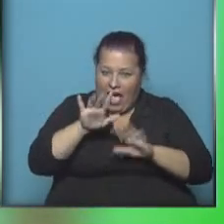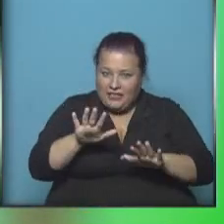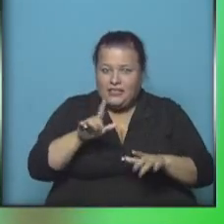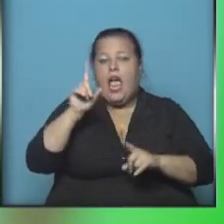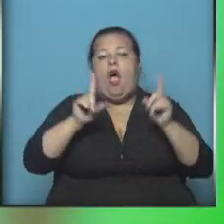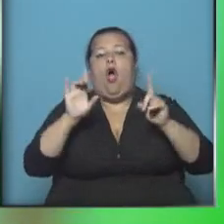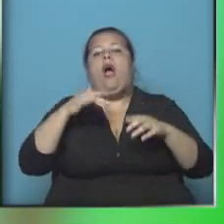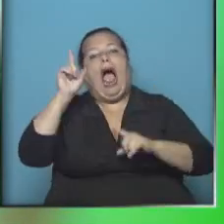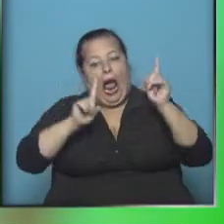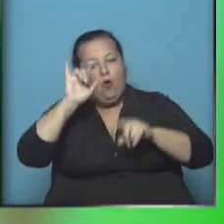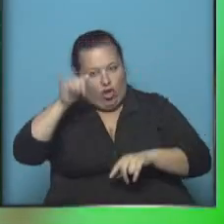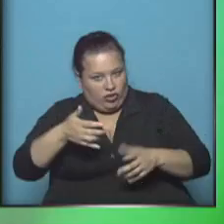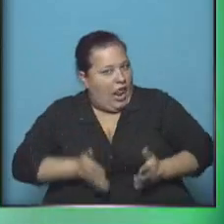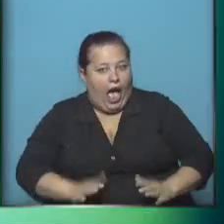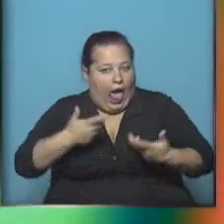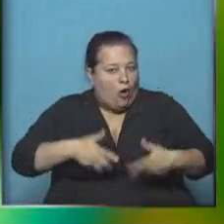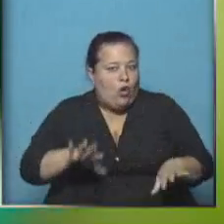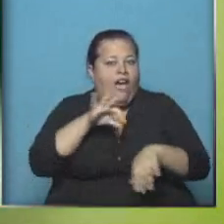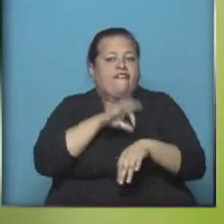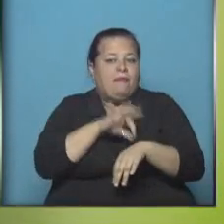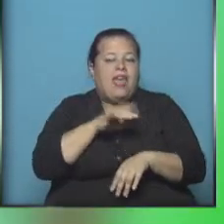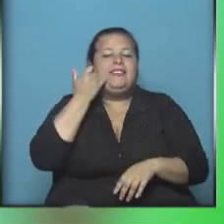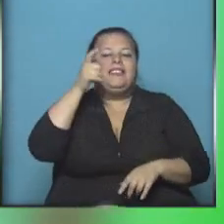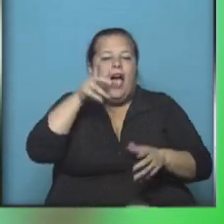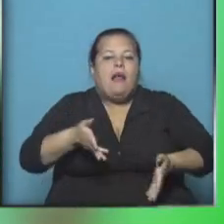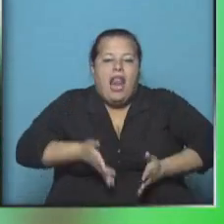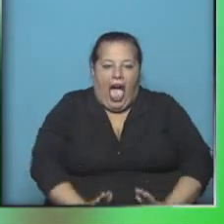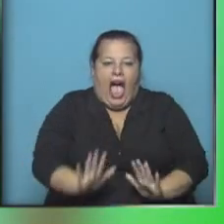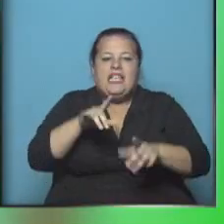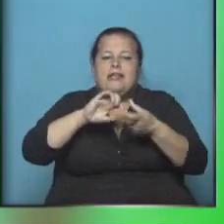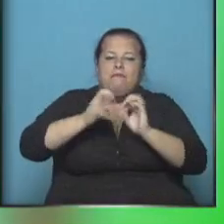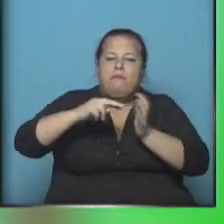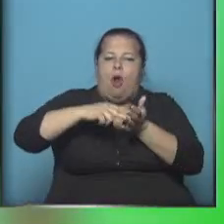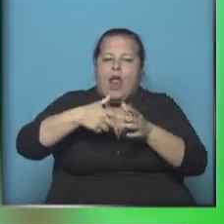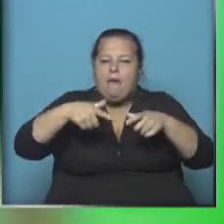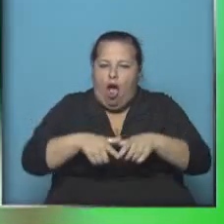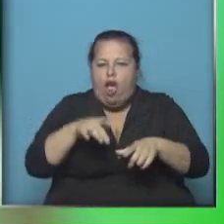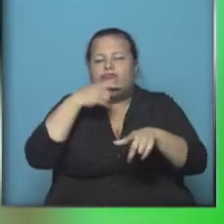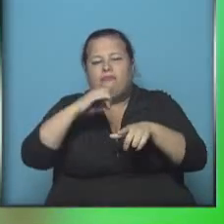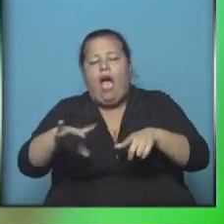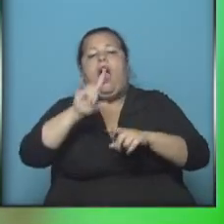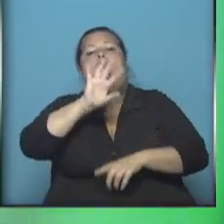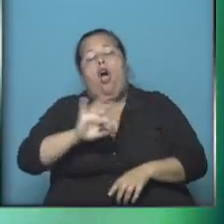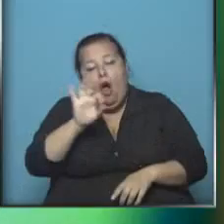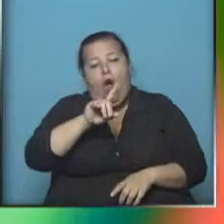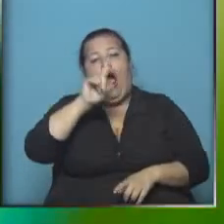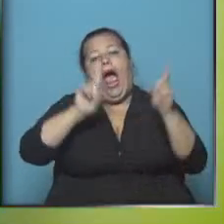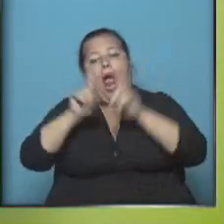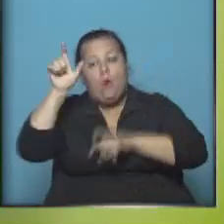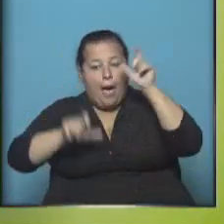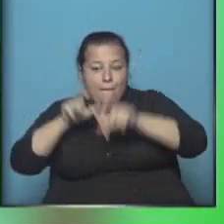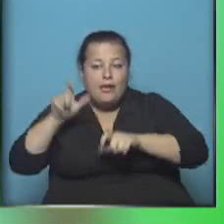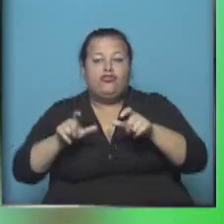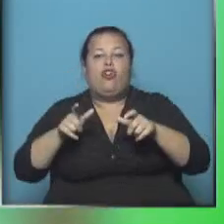o esto se puede...? Sí, en algunos casos sí, es una patología donde ya el paciente nació con alguna alteración en sus genitales y muchas veces algunas pacientes cuando